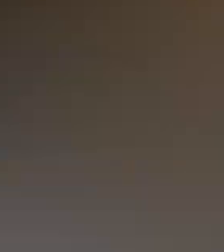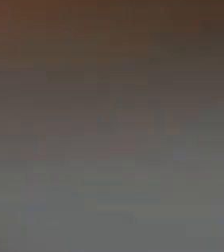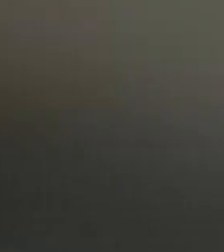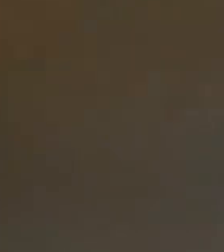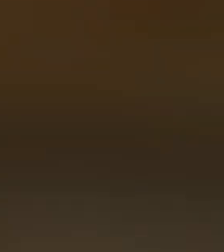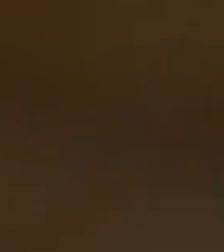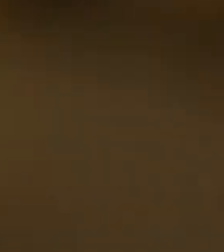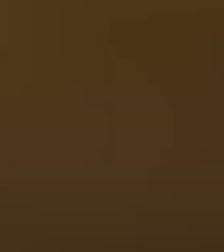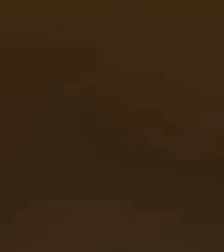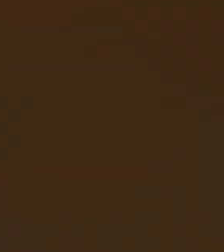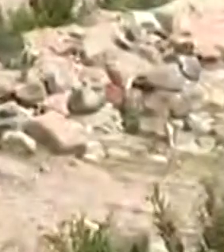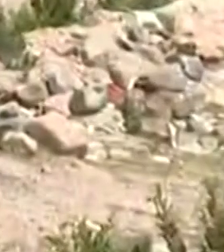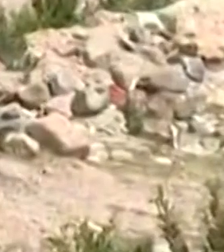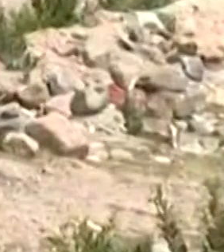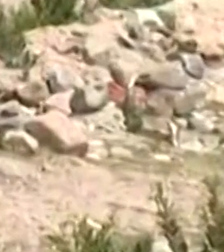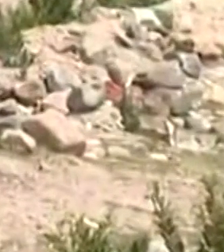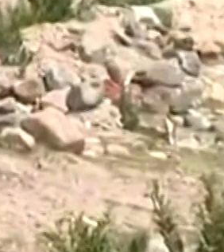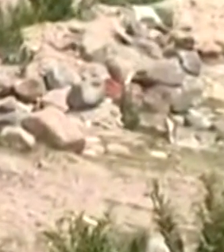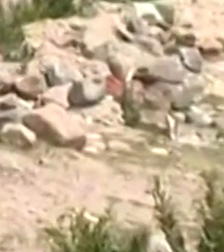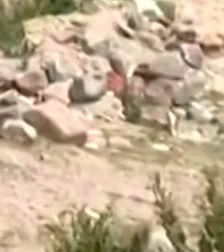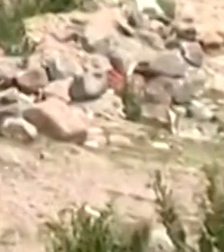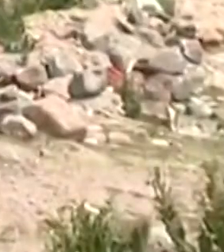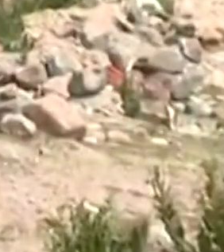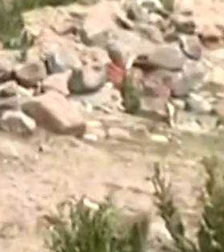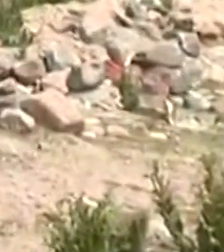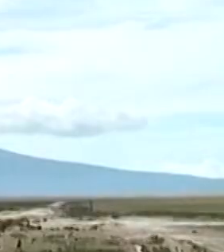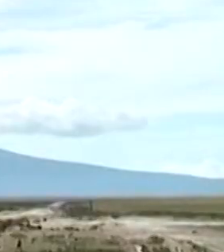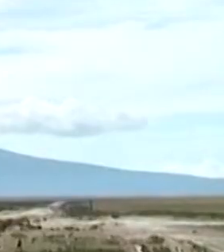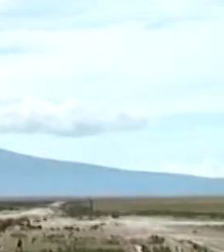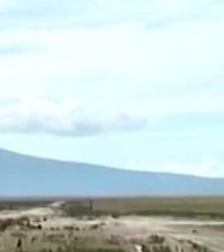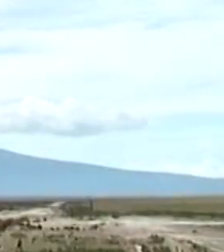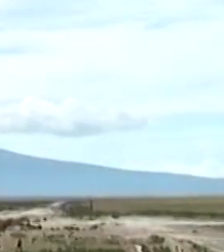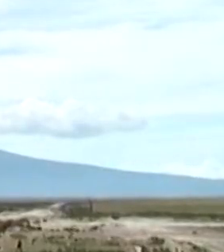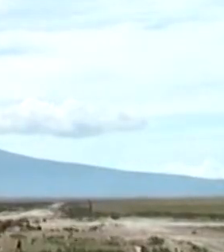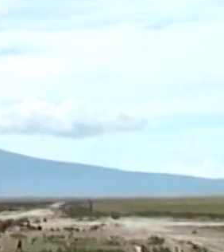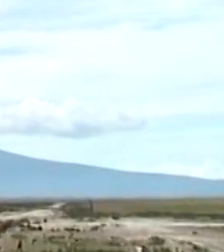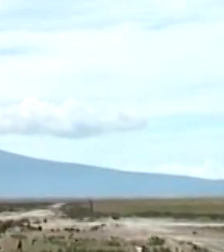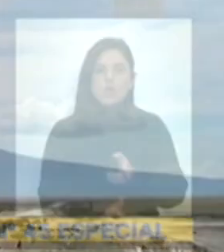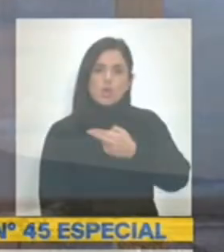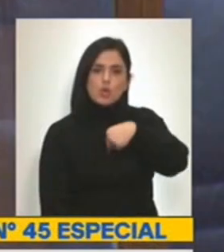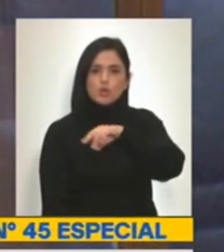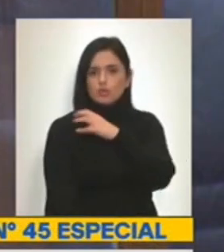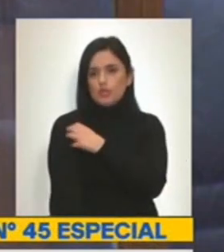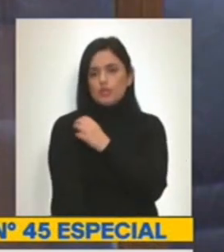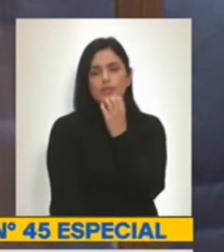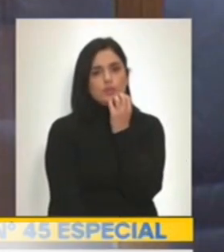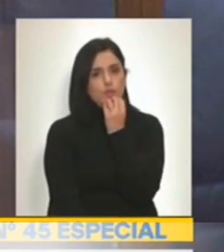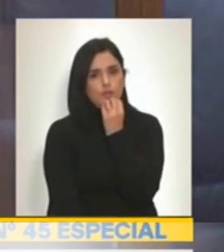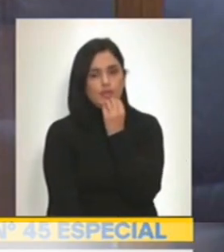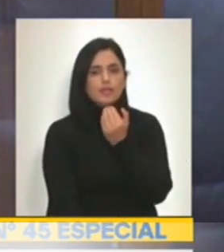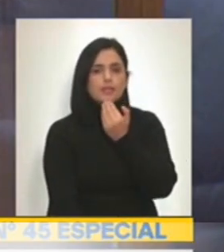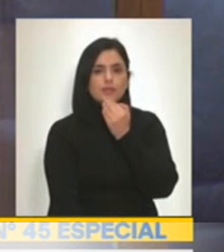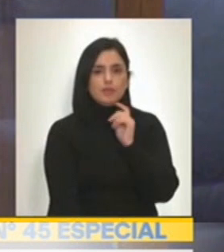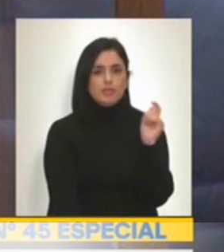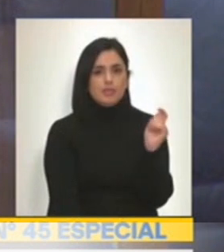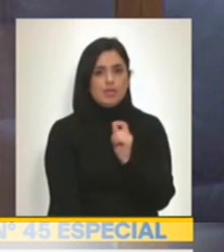están sobrepasadas y que es necesario el apoyo militar en las fronteras. Nosotros en la región de Antofagasta, así como también en Tarapacá